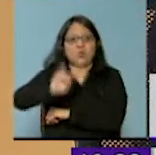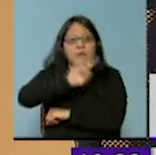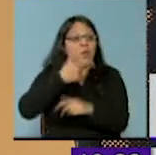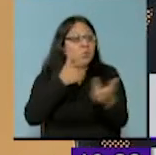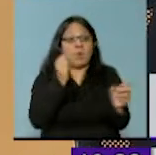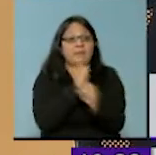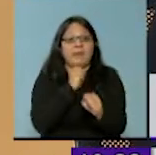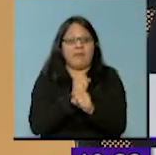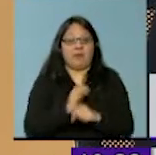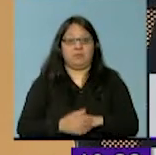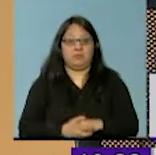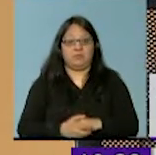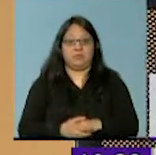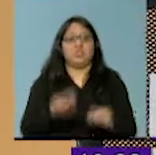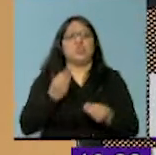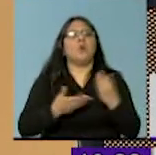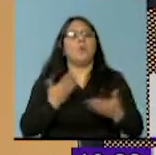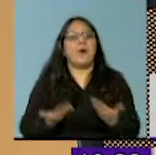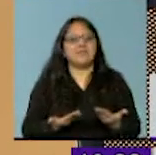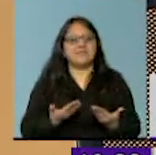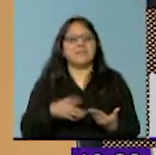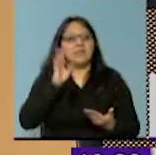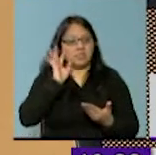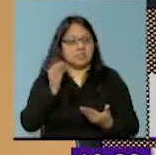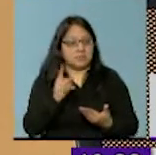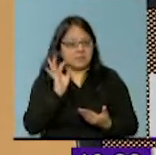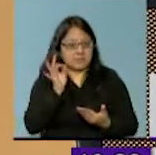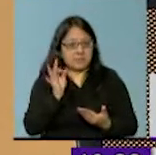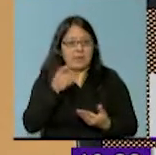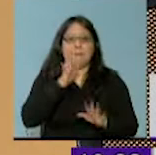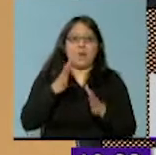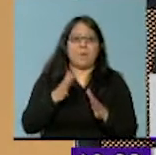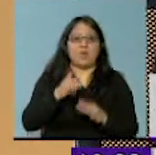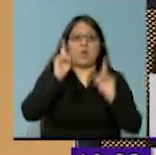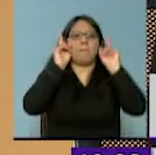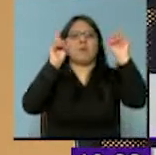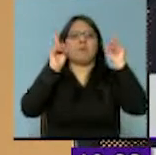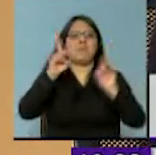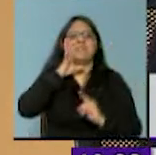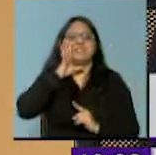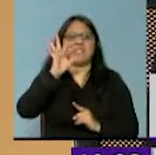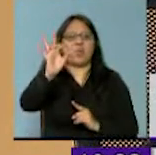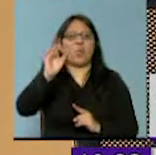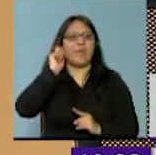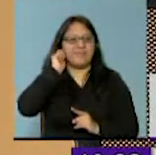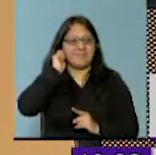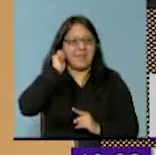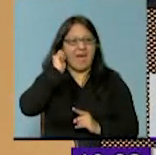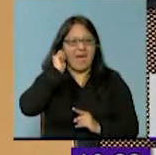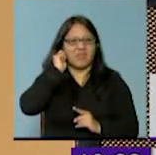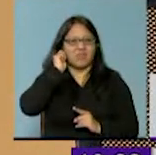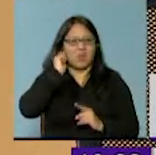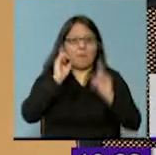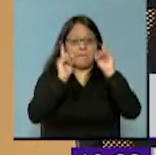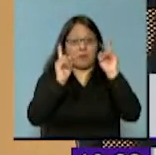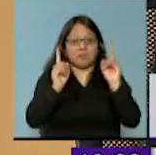del Ministerio de Trabajo. Sí las personas que tienen oficio. Por ejemplo, un docente de 50 años nos decía, yo busco trabajo, pero de lo que sea. Pero ¿y qué